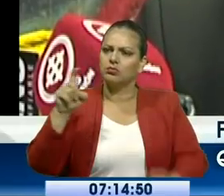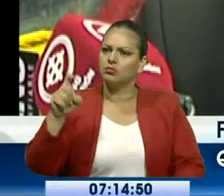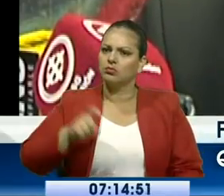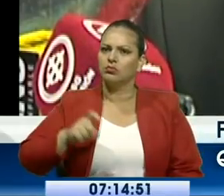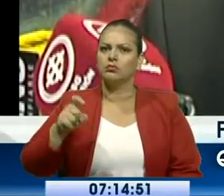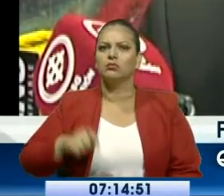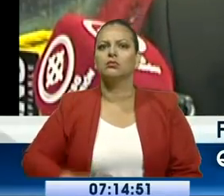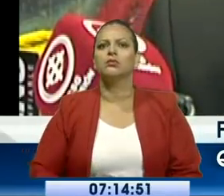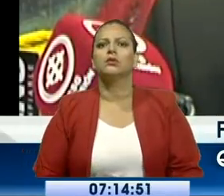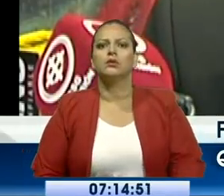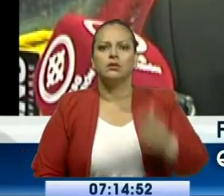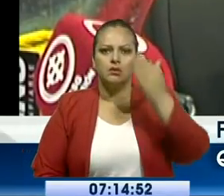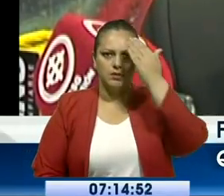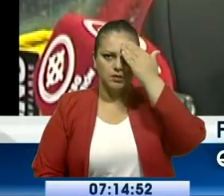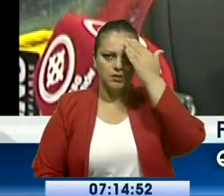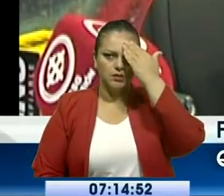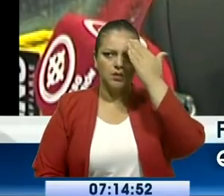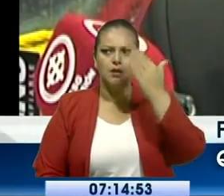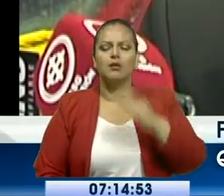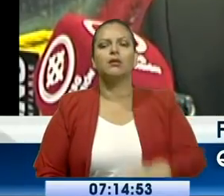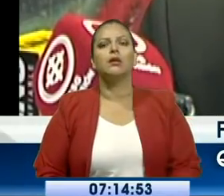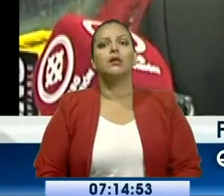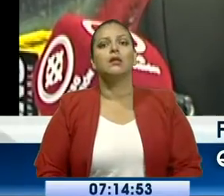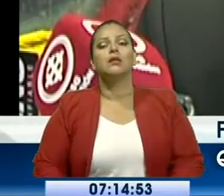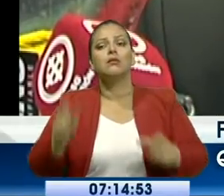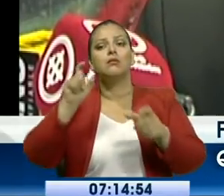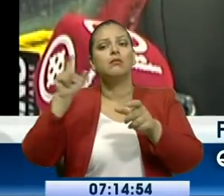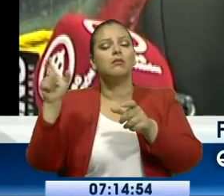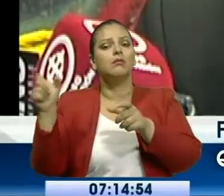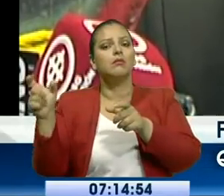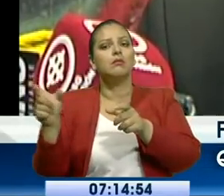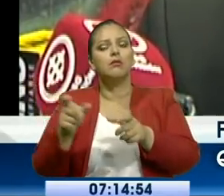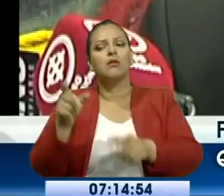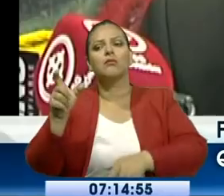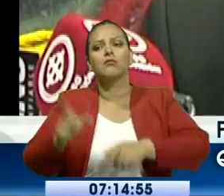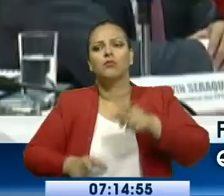mejor carta de presentación, compañeros, son